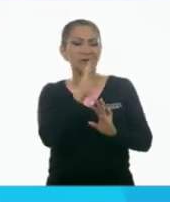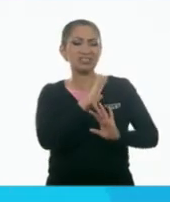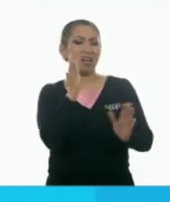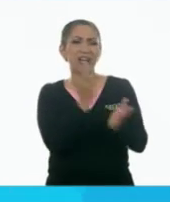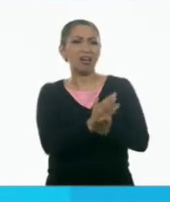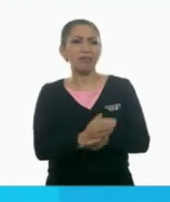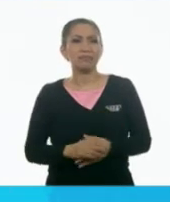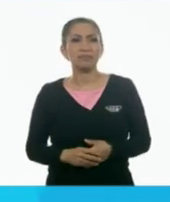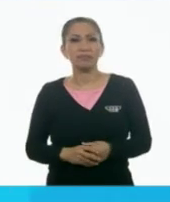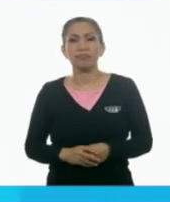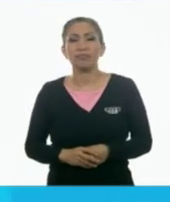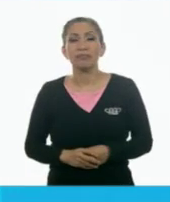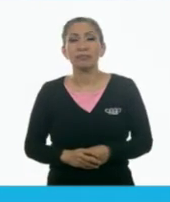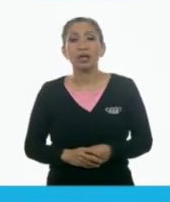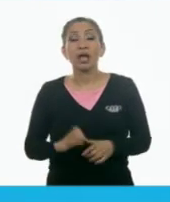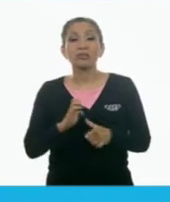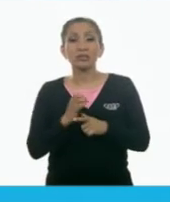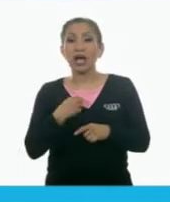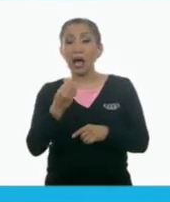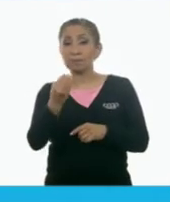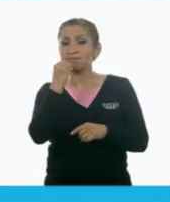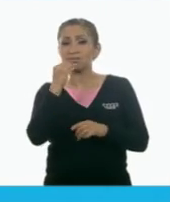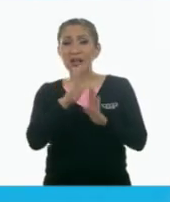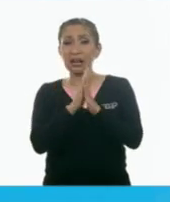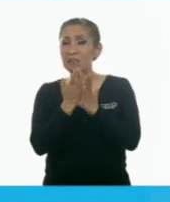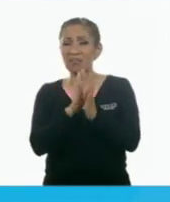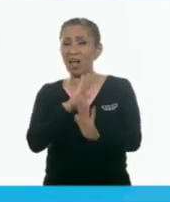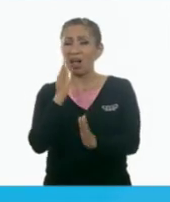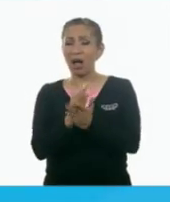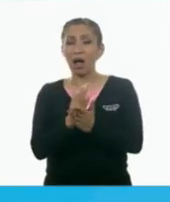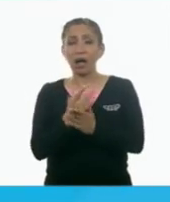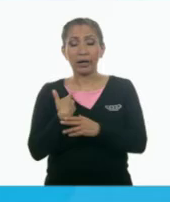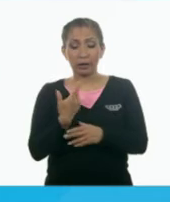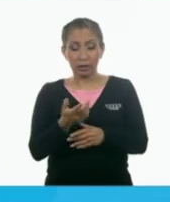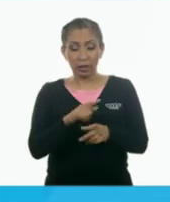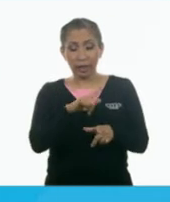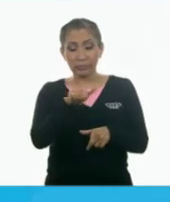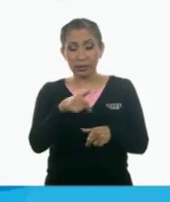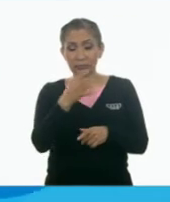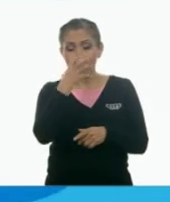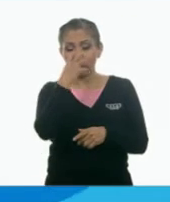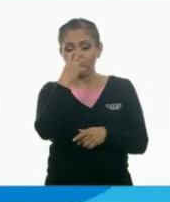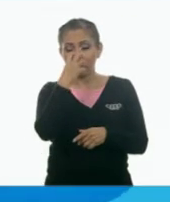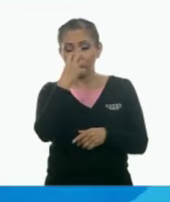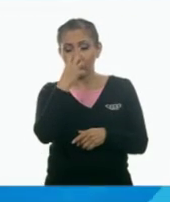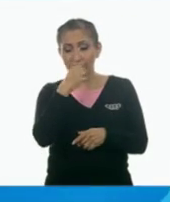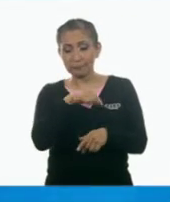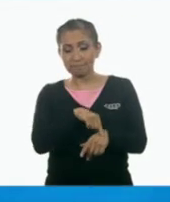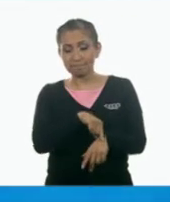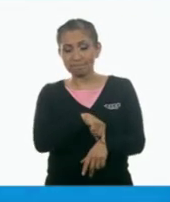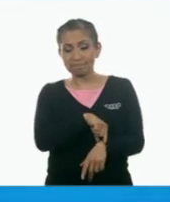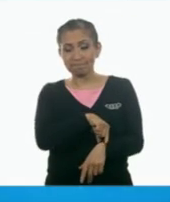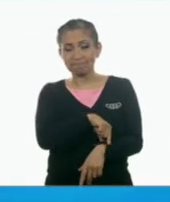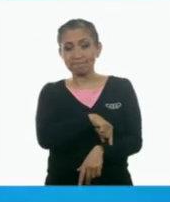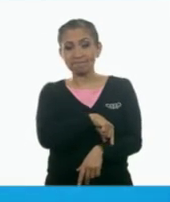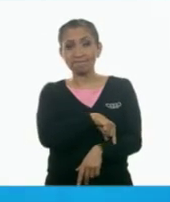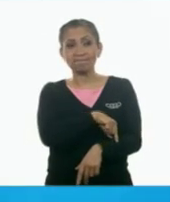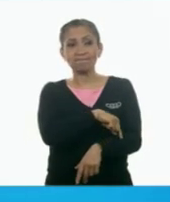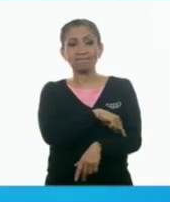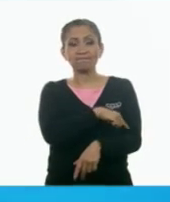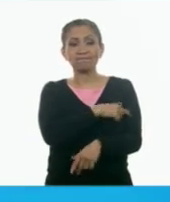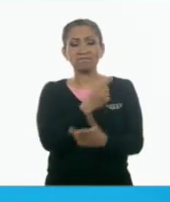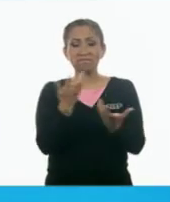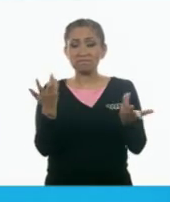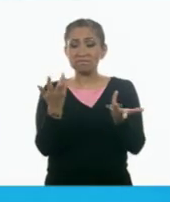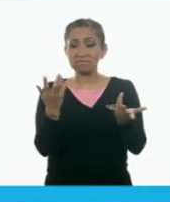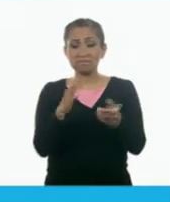libros. Dejó pues de comer libros y se quedó triste un largo, largo rato. ¿Qué